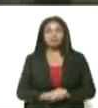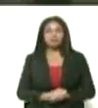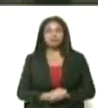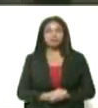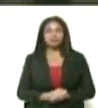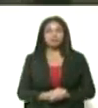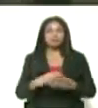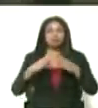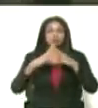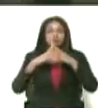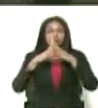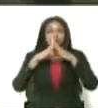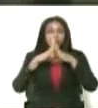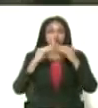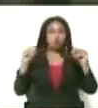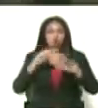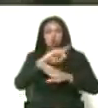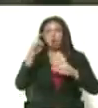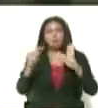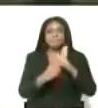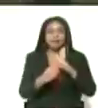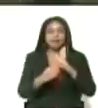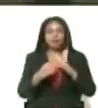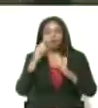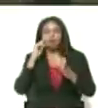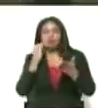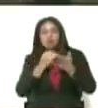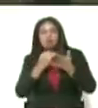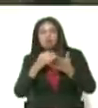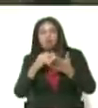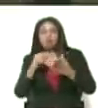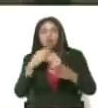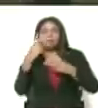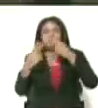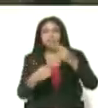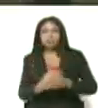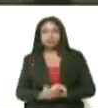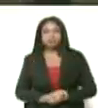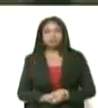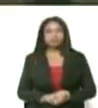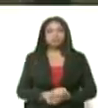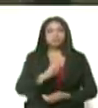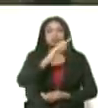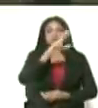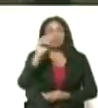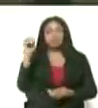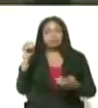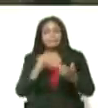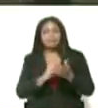derivado de esa encuesta de la plataforma Patria. Ya se han visitado